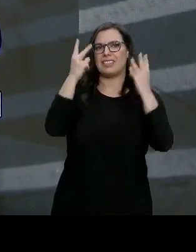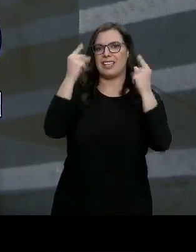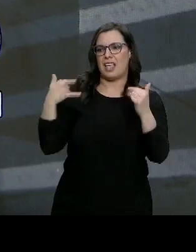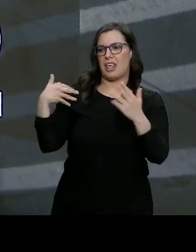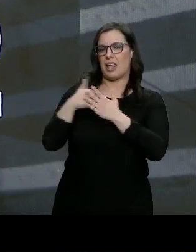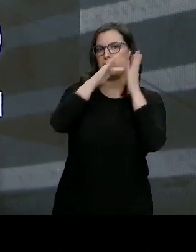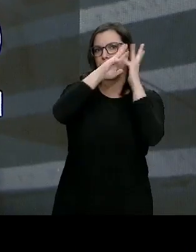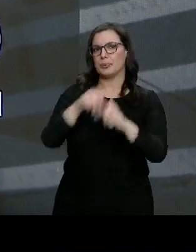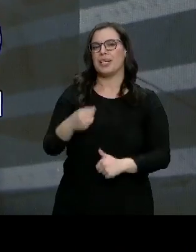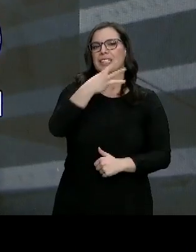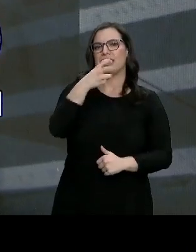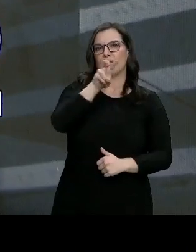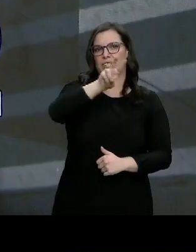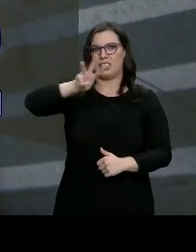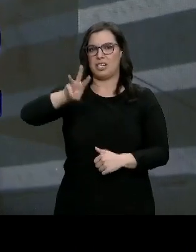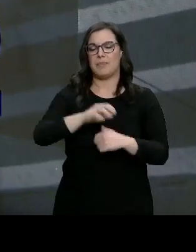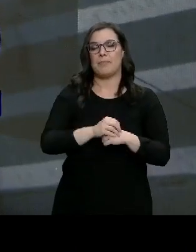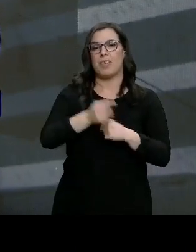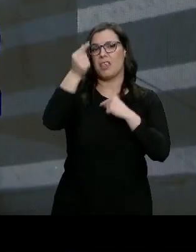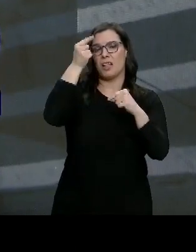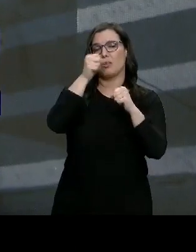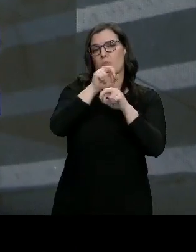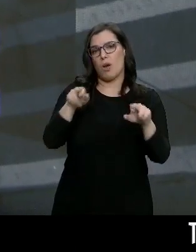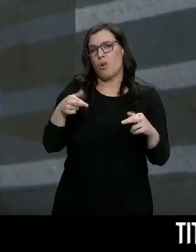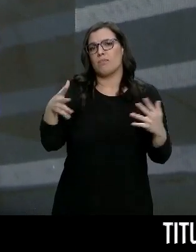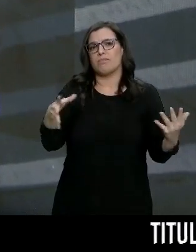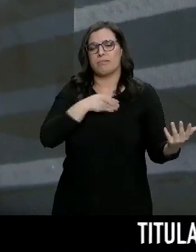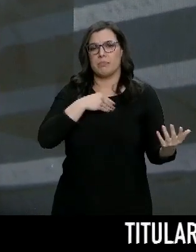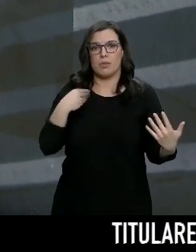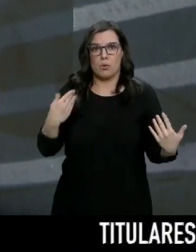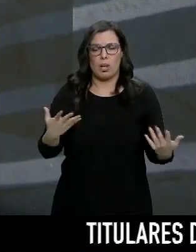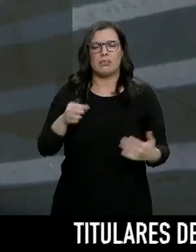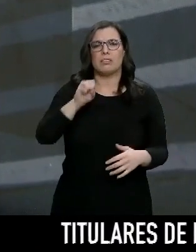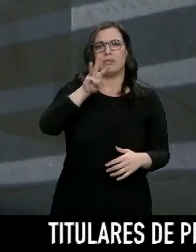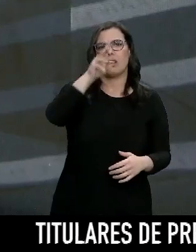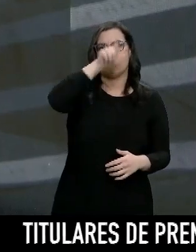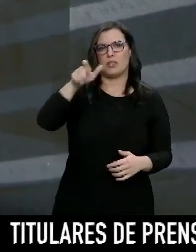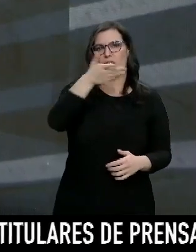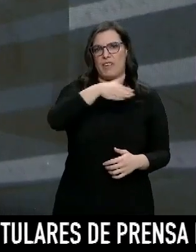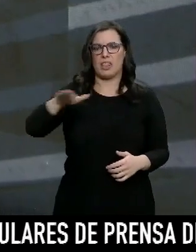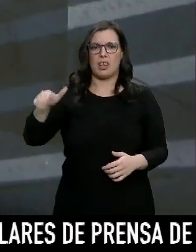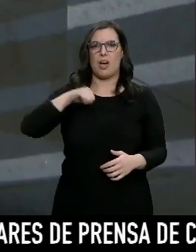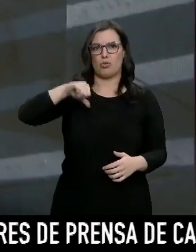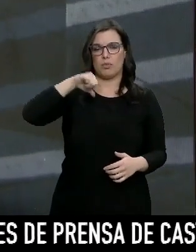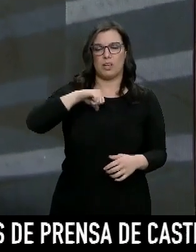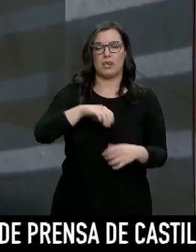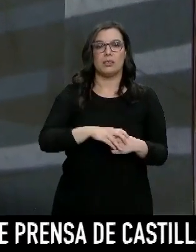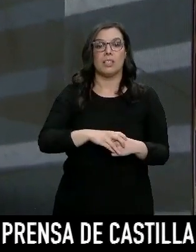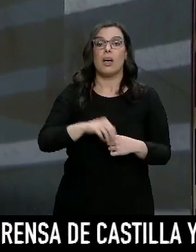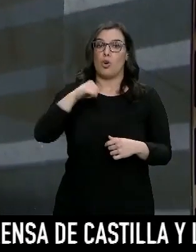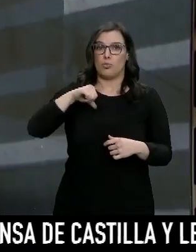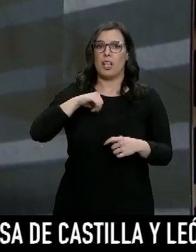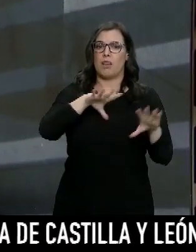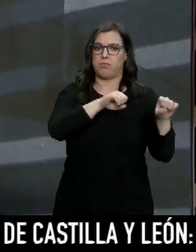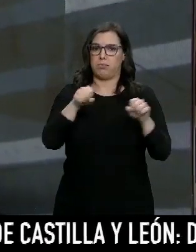los 323. El dato más triste es que ha habido 13 fallecidos más en los hospitales. Aumenta la presión